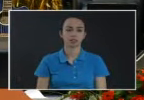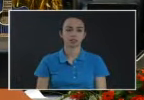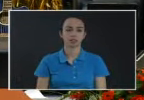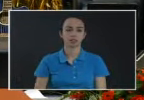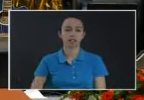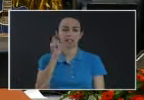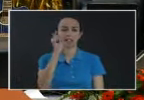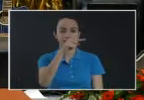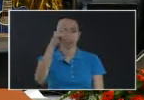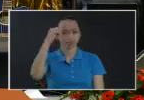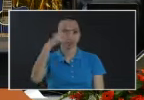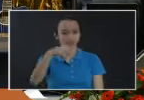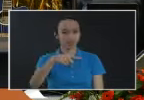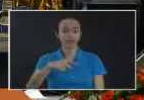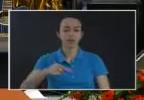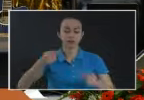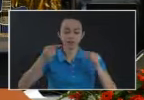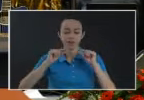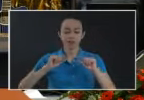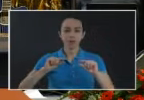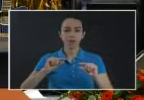En aquellos días sucedió